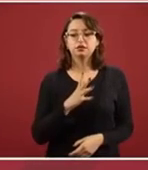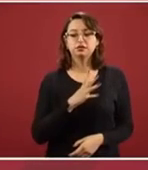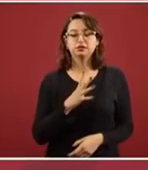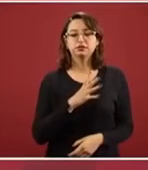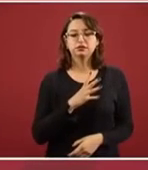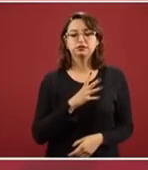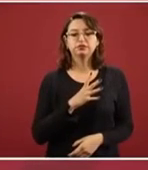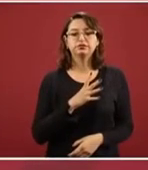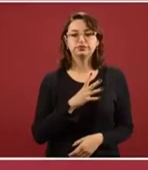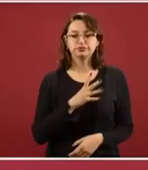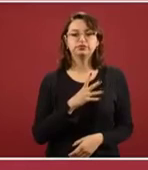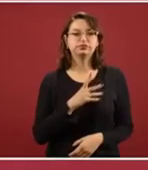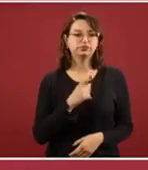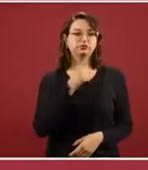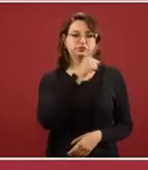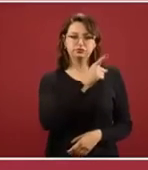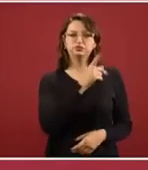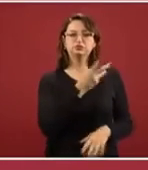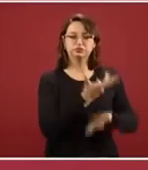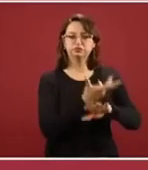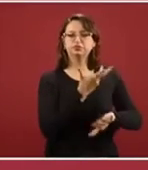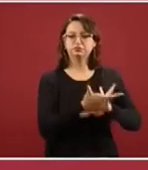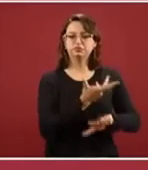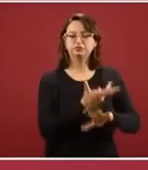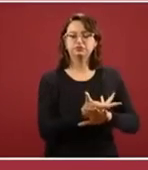ese mecanismo de